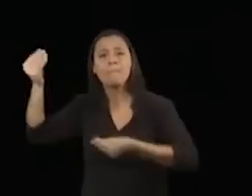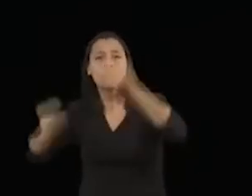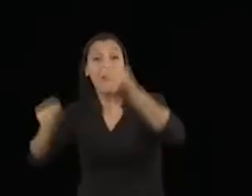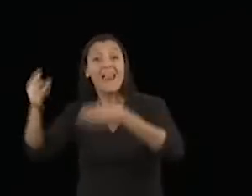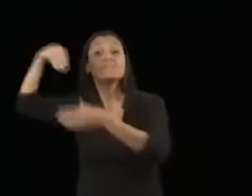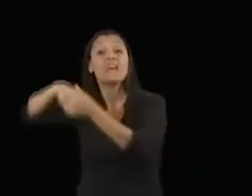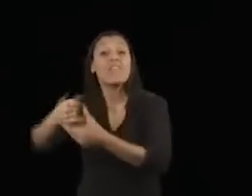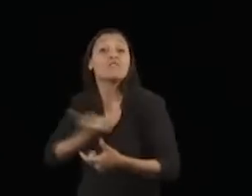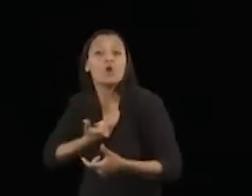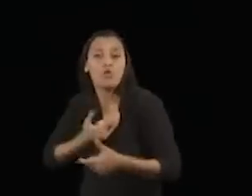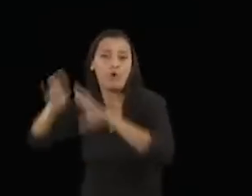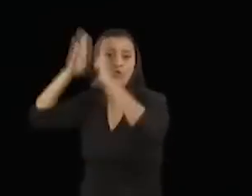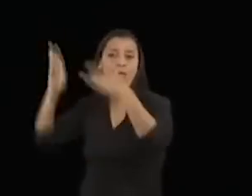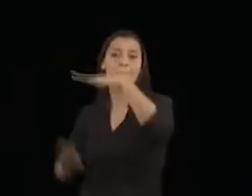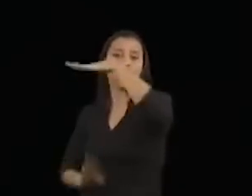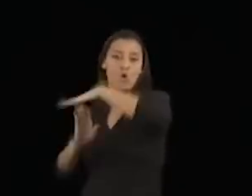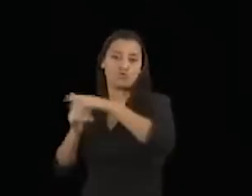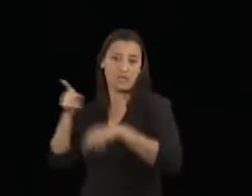Banco Central.